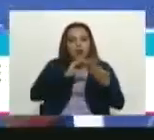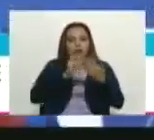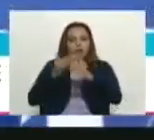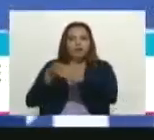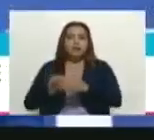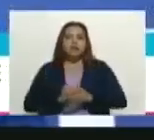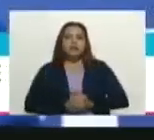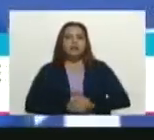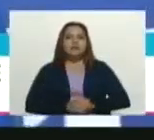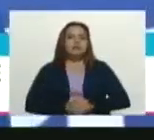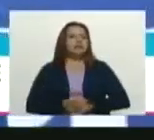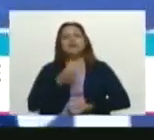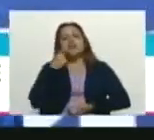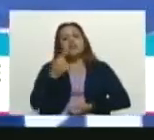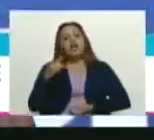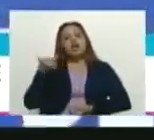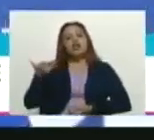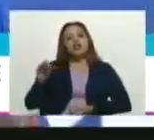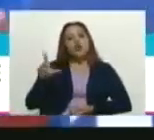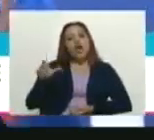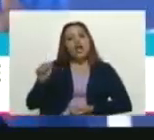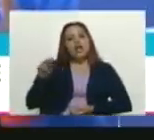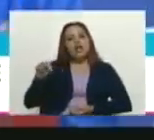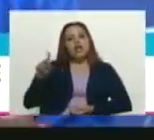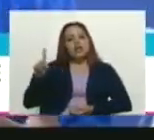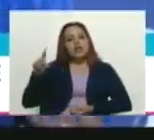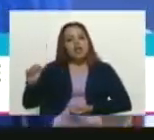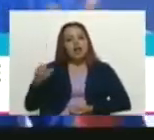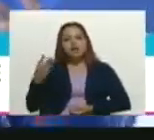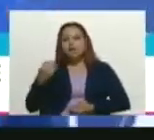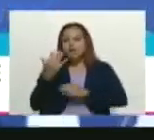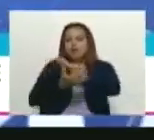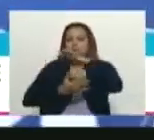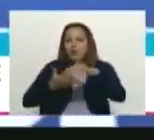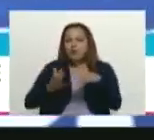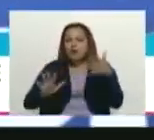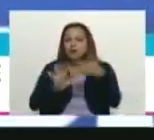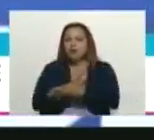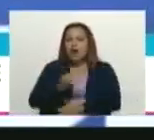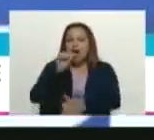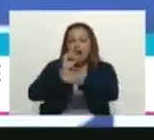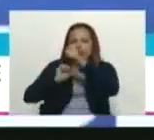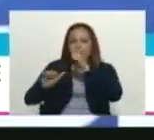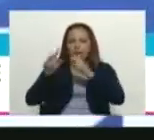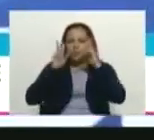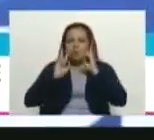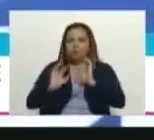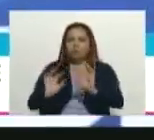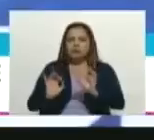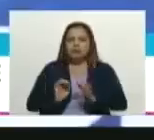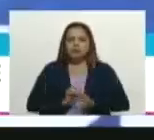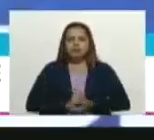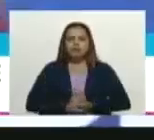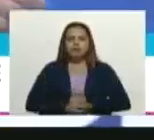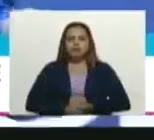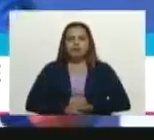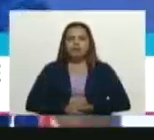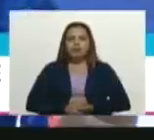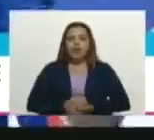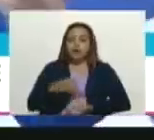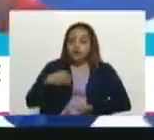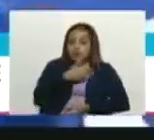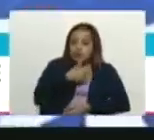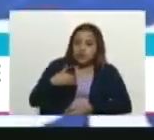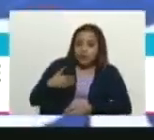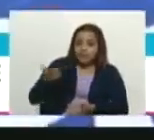como decía Yolanda, ha tenido muchos problemas con el tema del agua. Y yo quisiera, si el ministro me